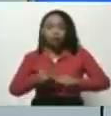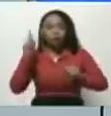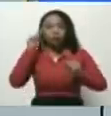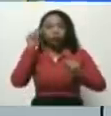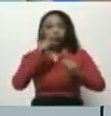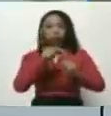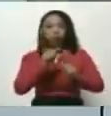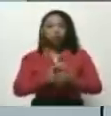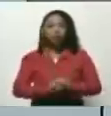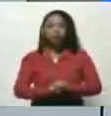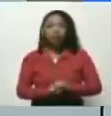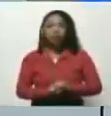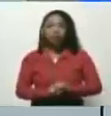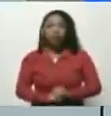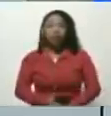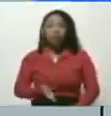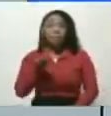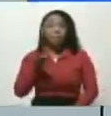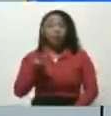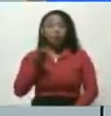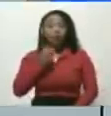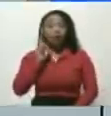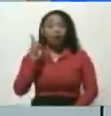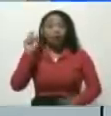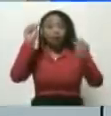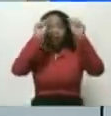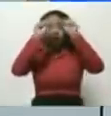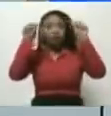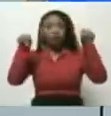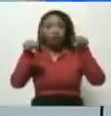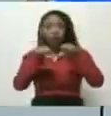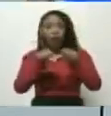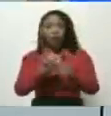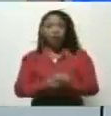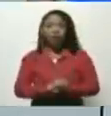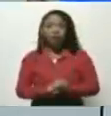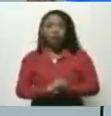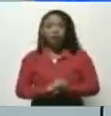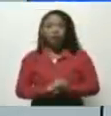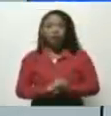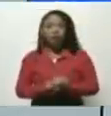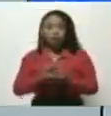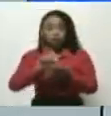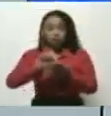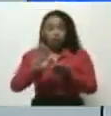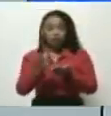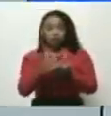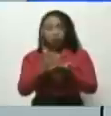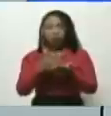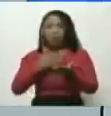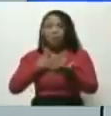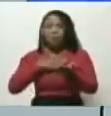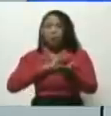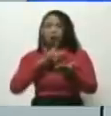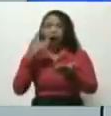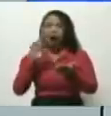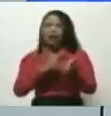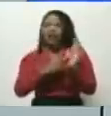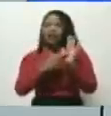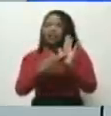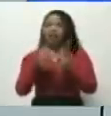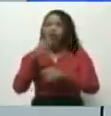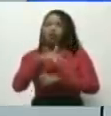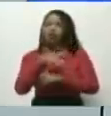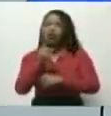objetivos. Y lo importante de este sistema, en el blog mío aparece una referencia donde pueden